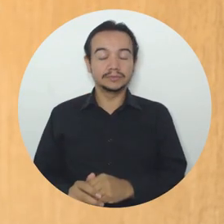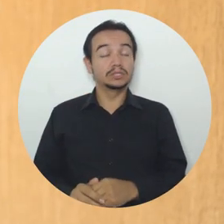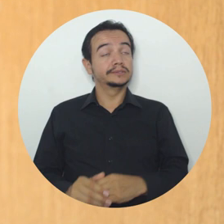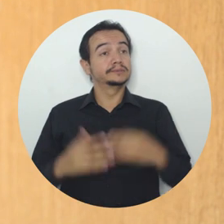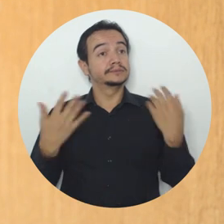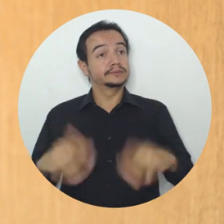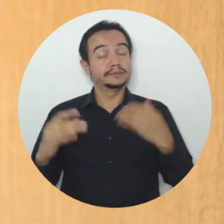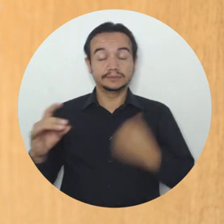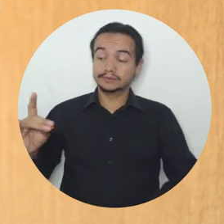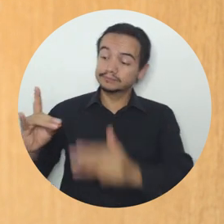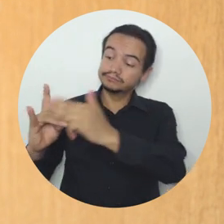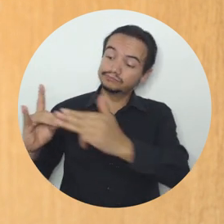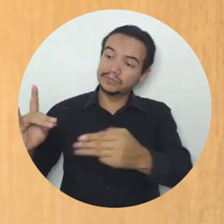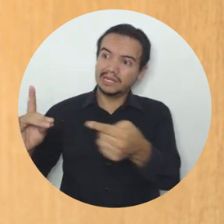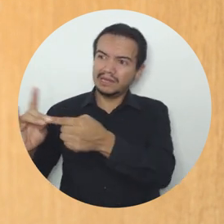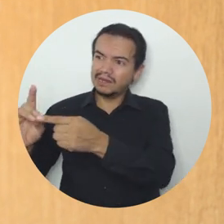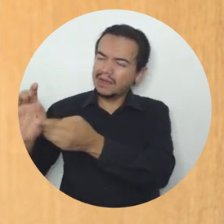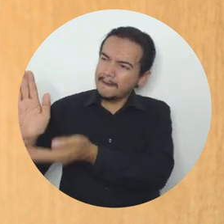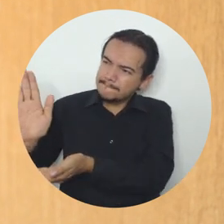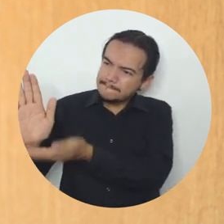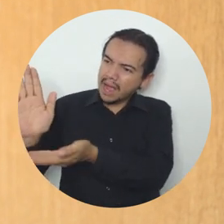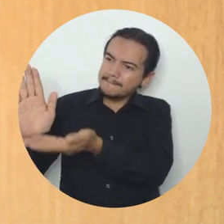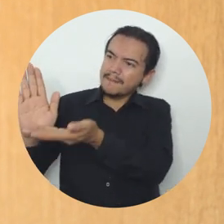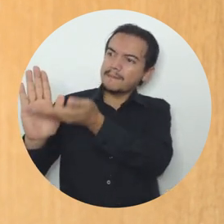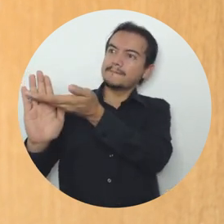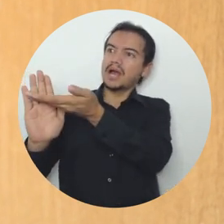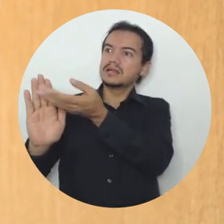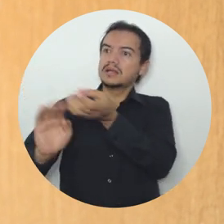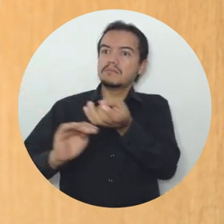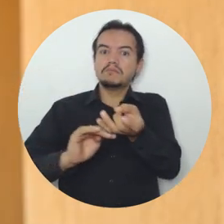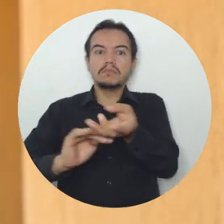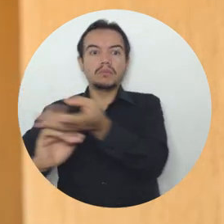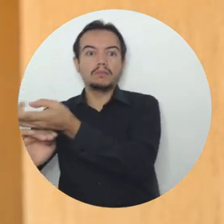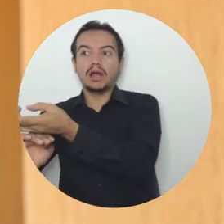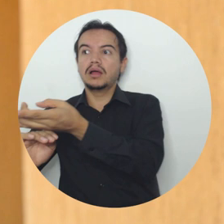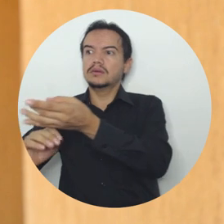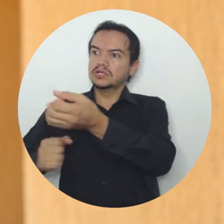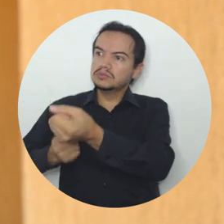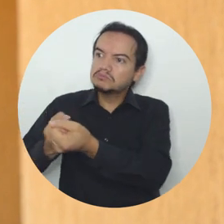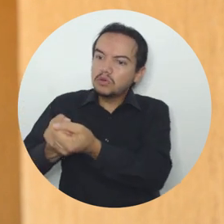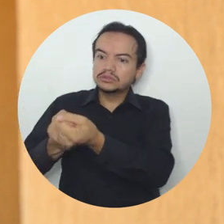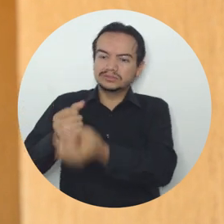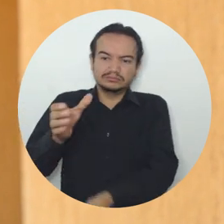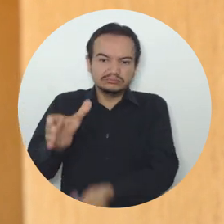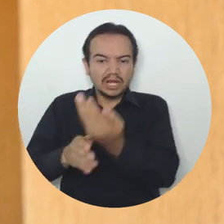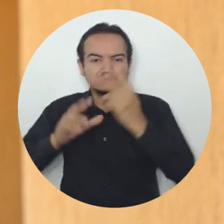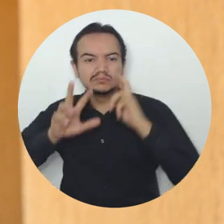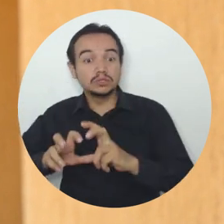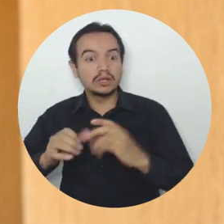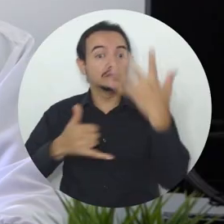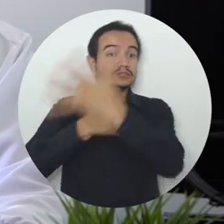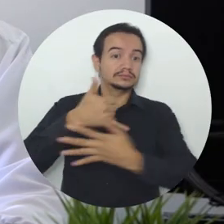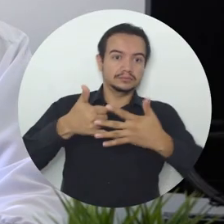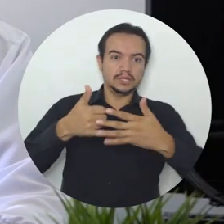que la universidad está en este ranking que se conoce a las universidades en el entorno nacional que aportan de forma importante la investigación